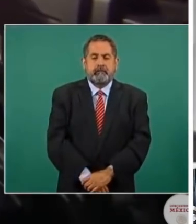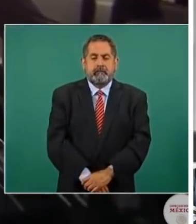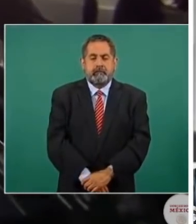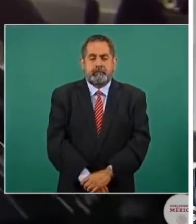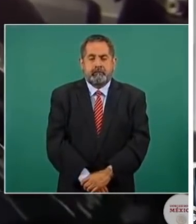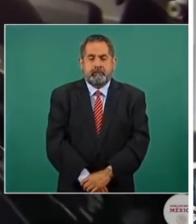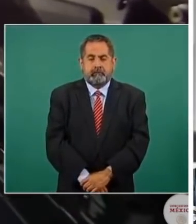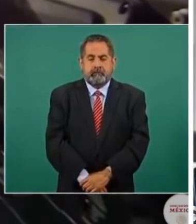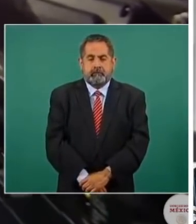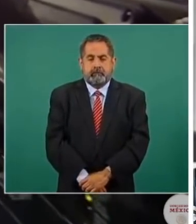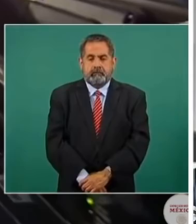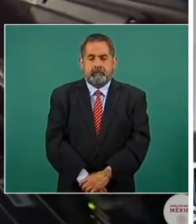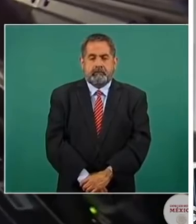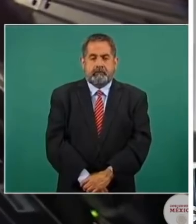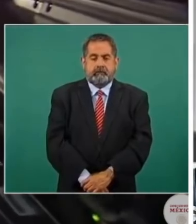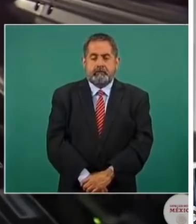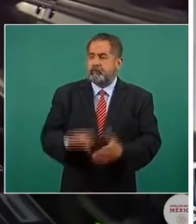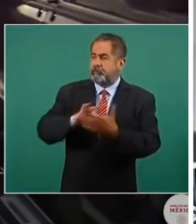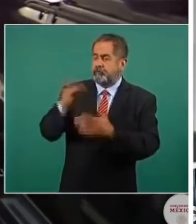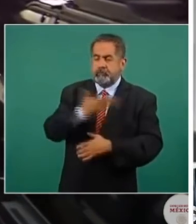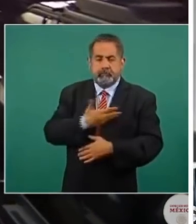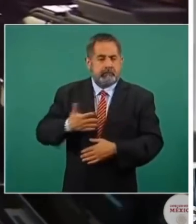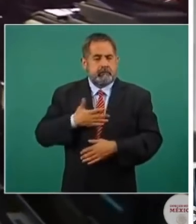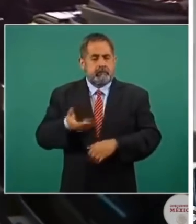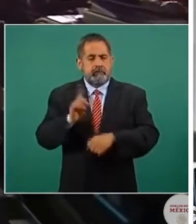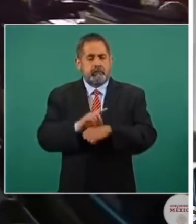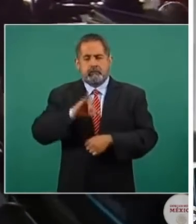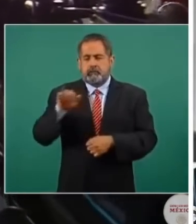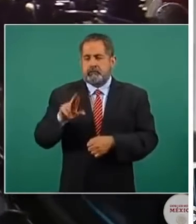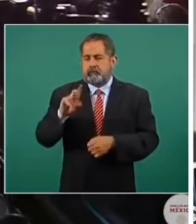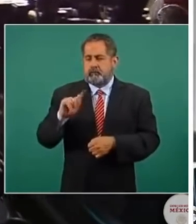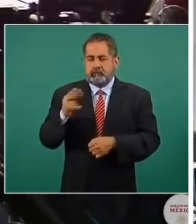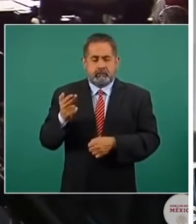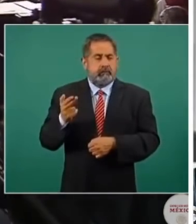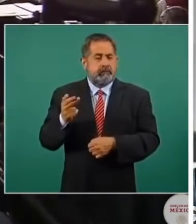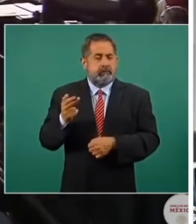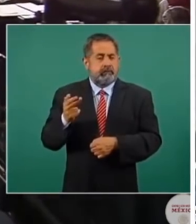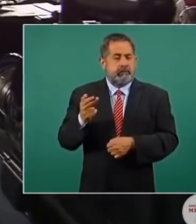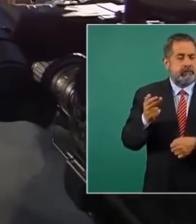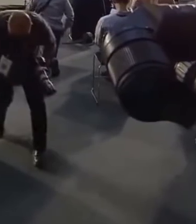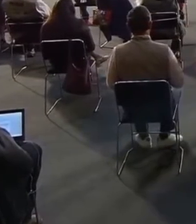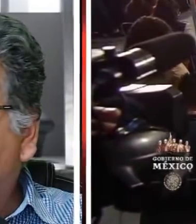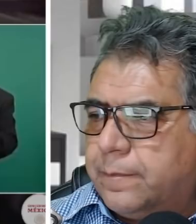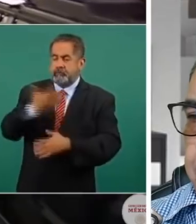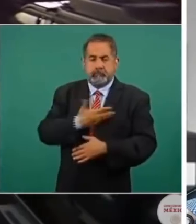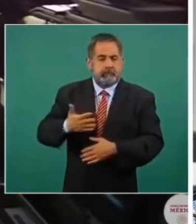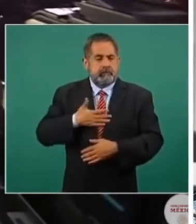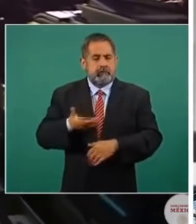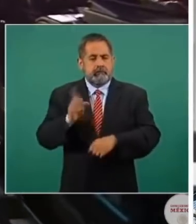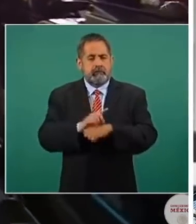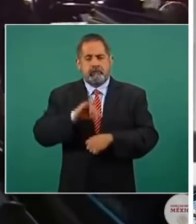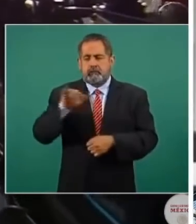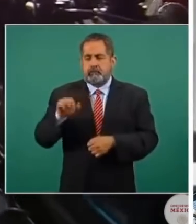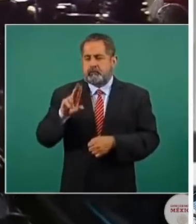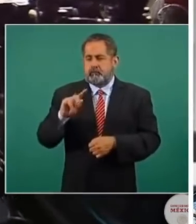de Morena. Vamos a ir a la contestación del presidente Andrés Manuel López Obrador. Gracias, presidente. Buenos días. Judith